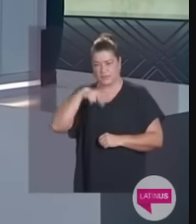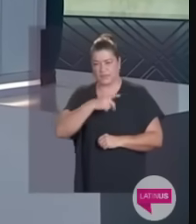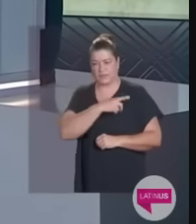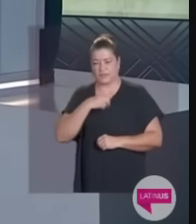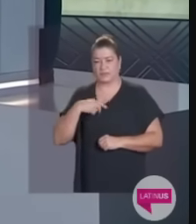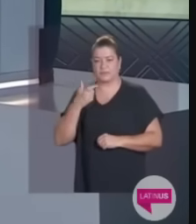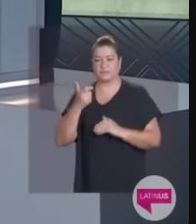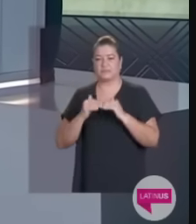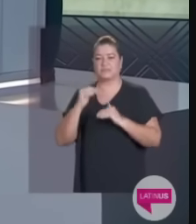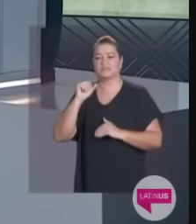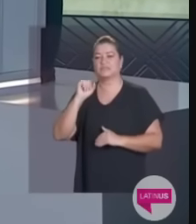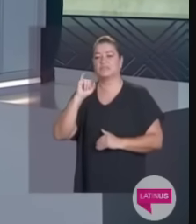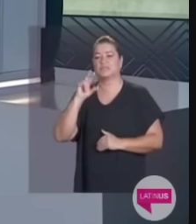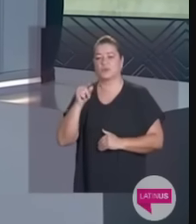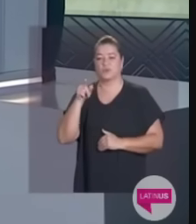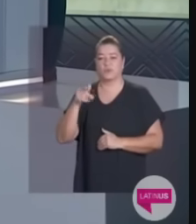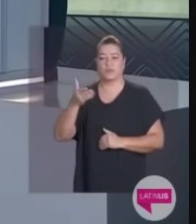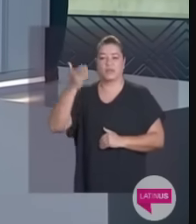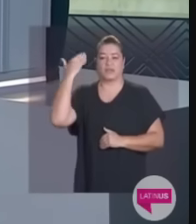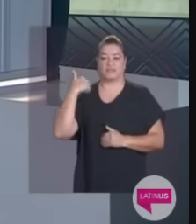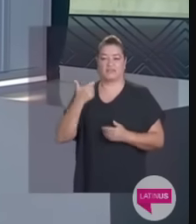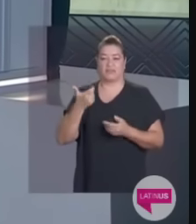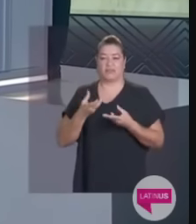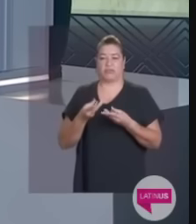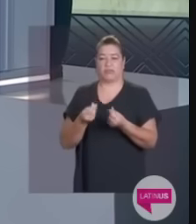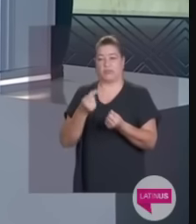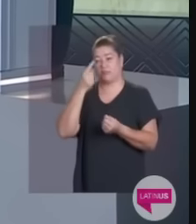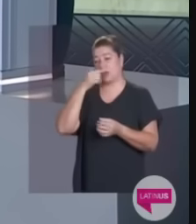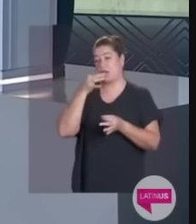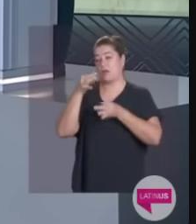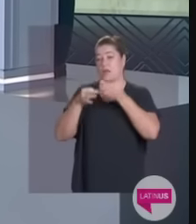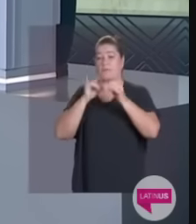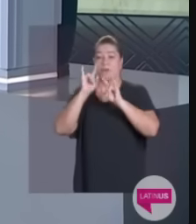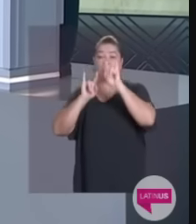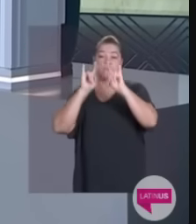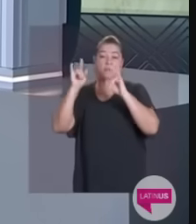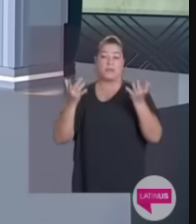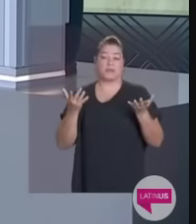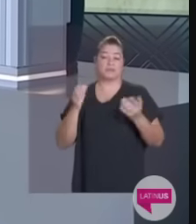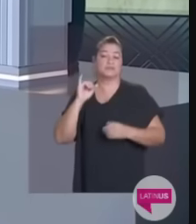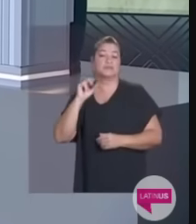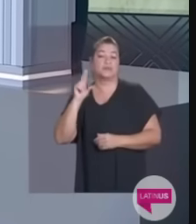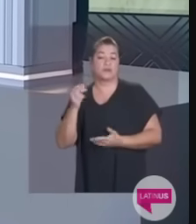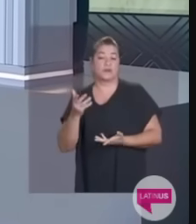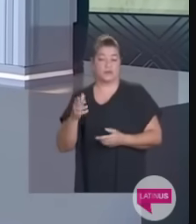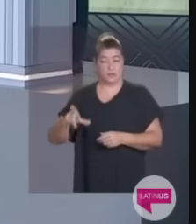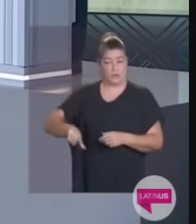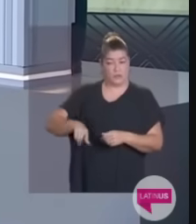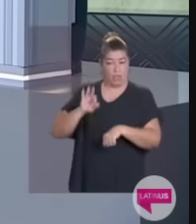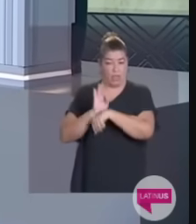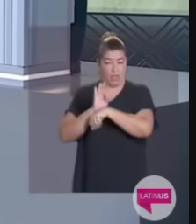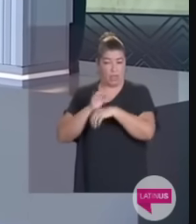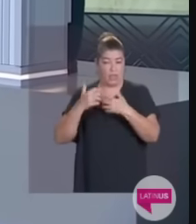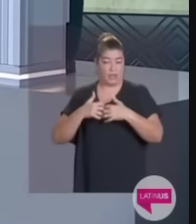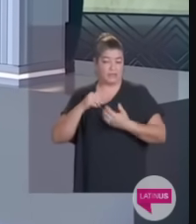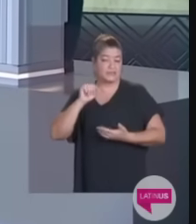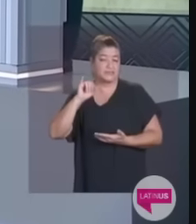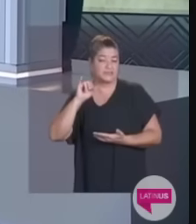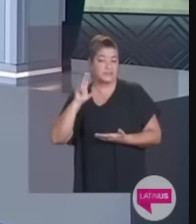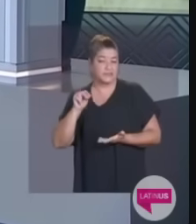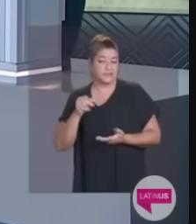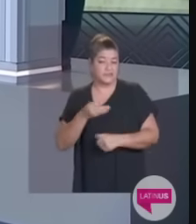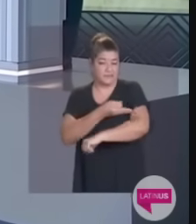el dinero en tu imagen personal apoyaron a tu empresa está metida tu familia en el Panama paper te robaste o no una